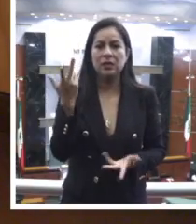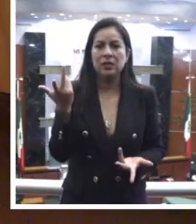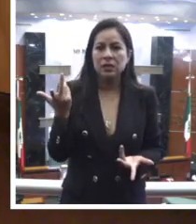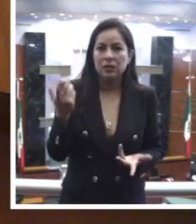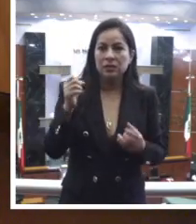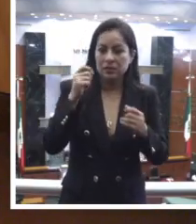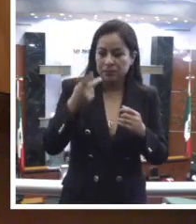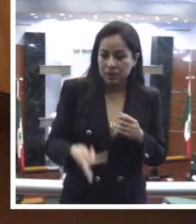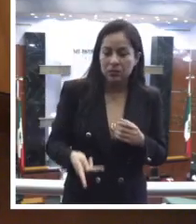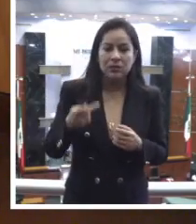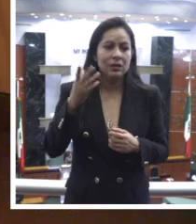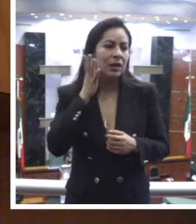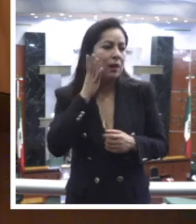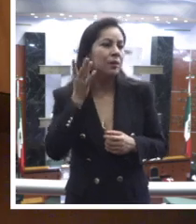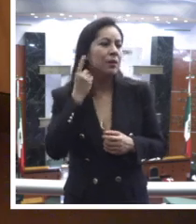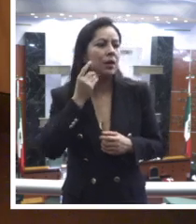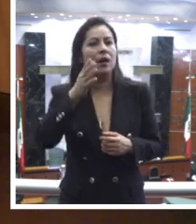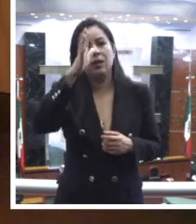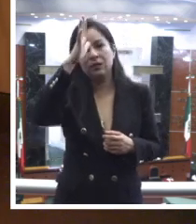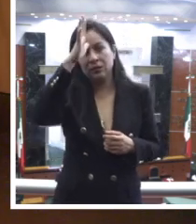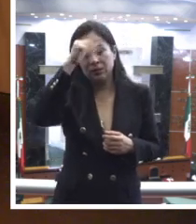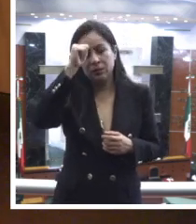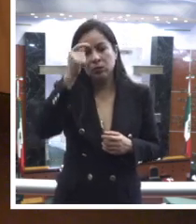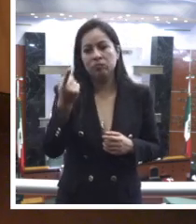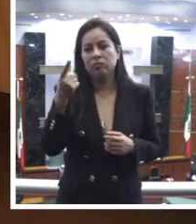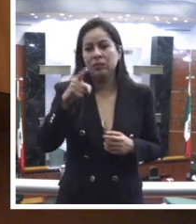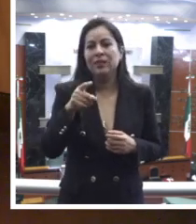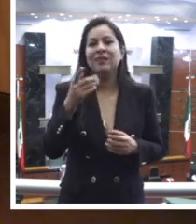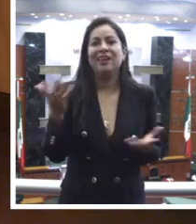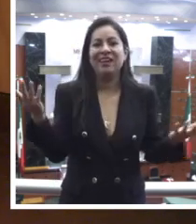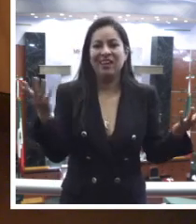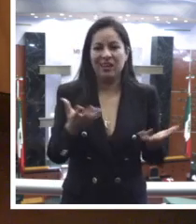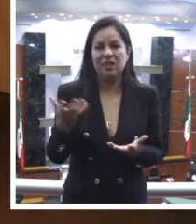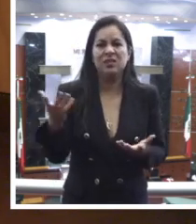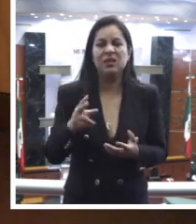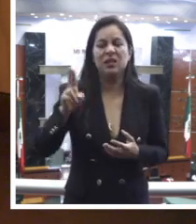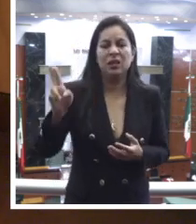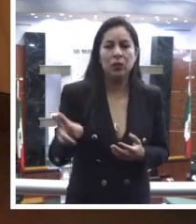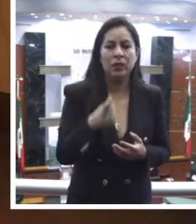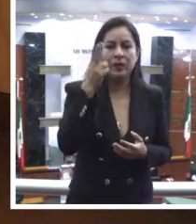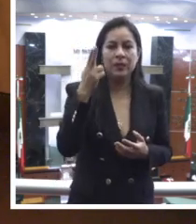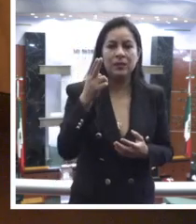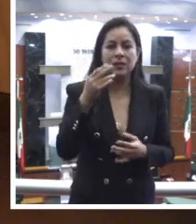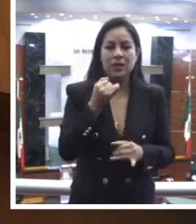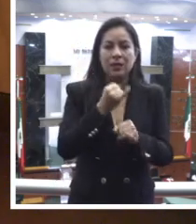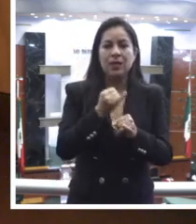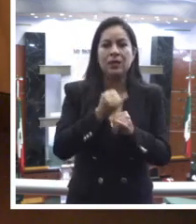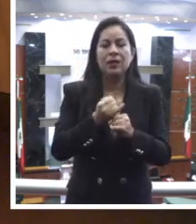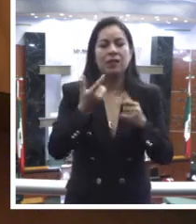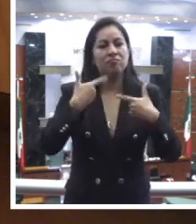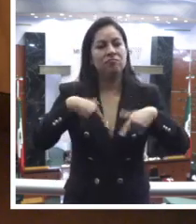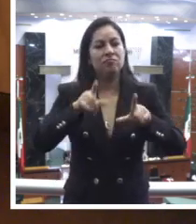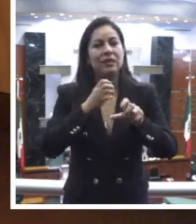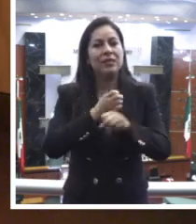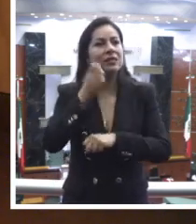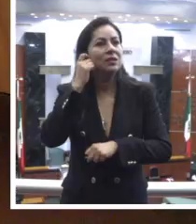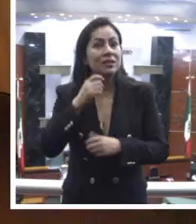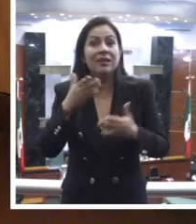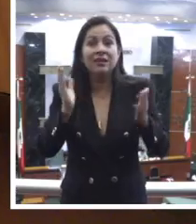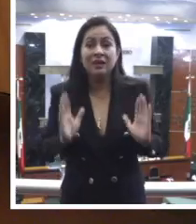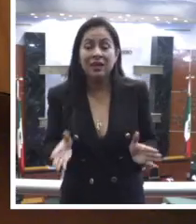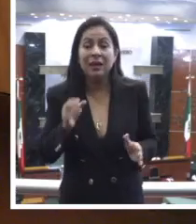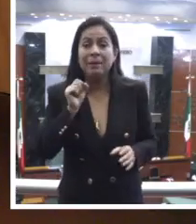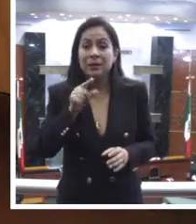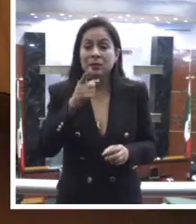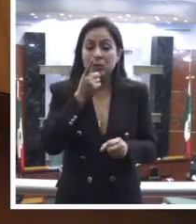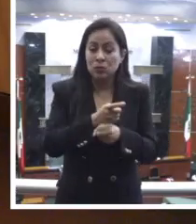pleno también aprobó el decreto de creación de la Universidad Virtual del Estado de Guerrero, que en este momento ya está también